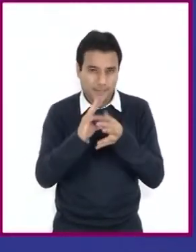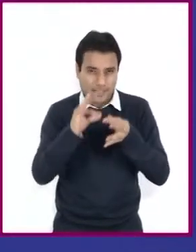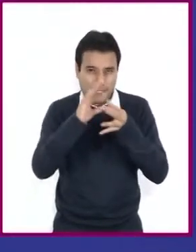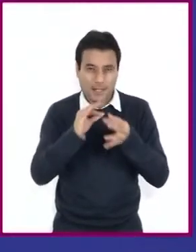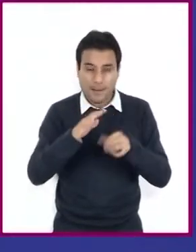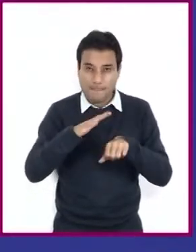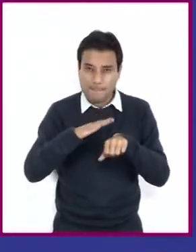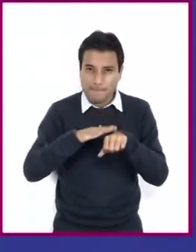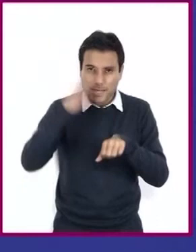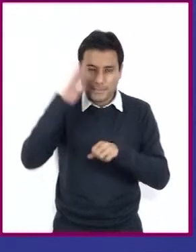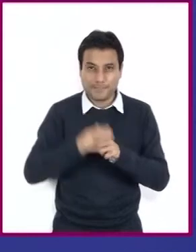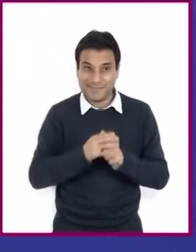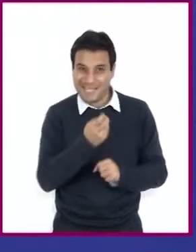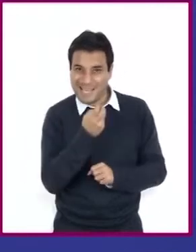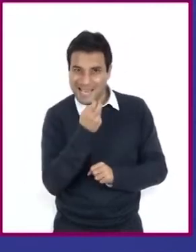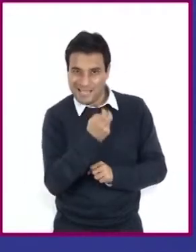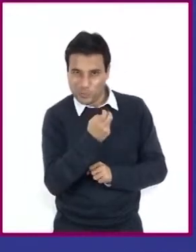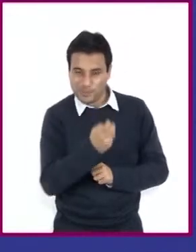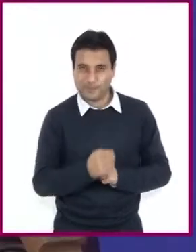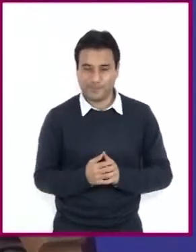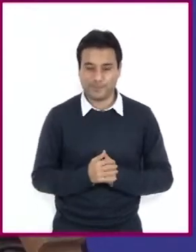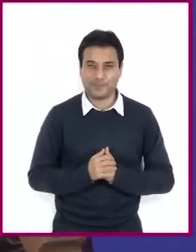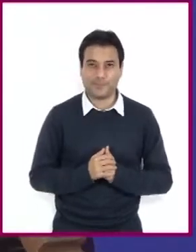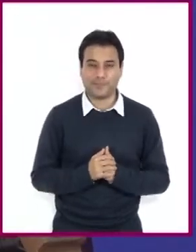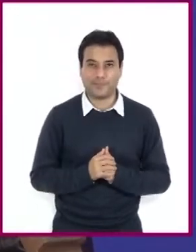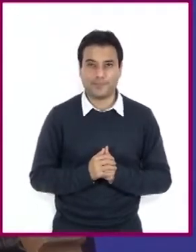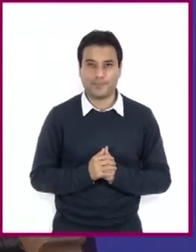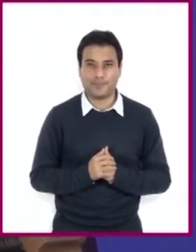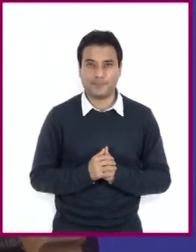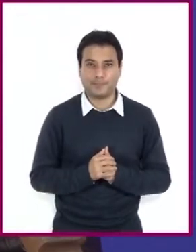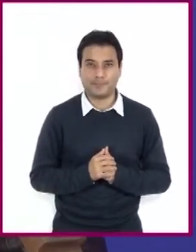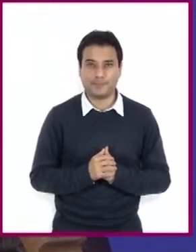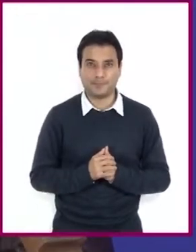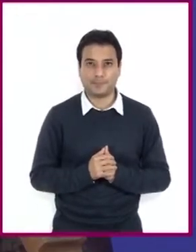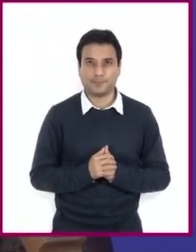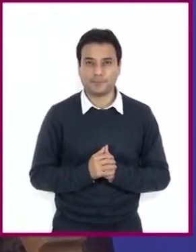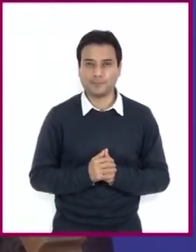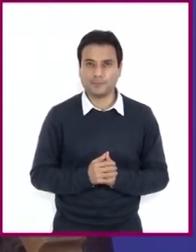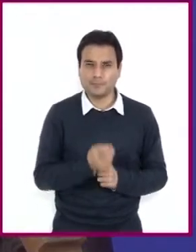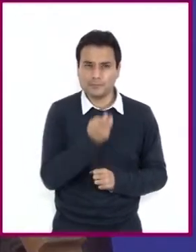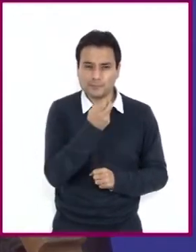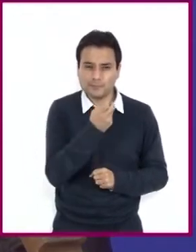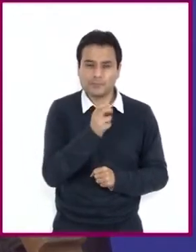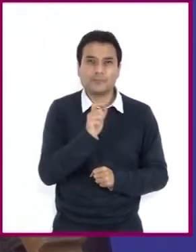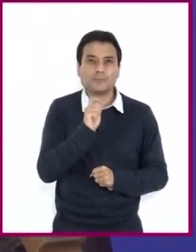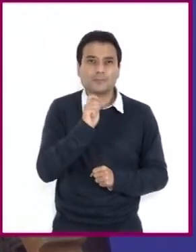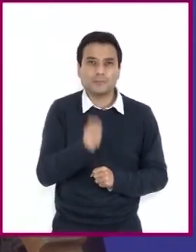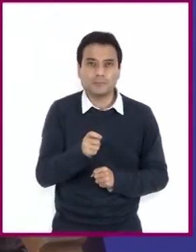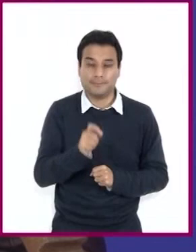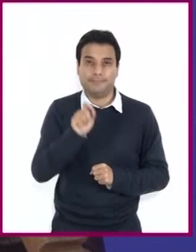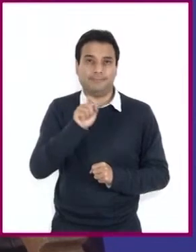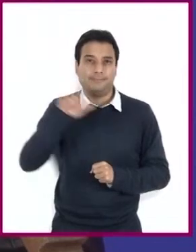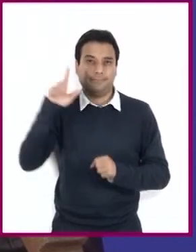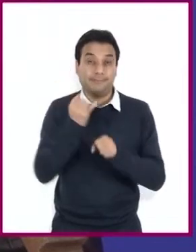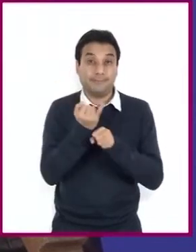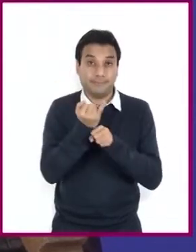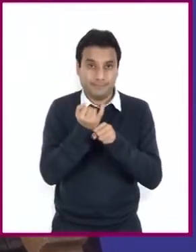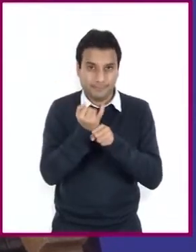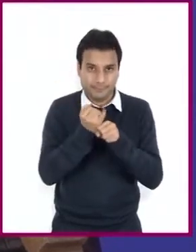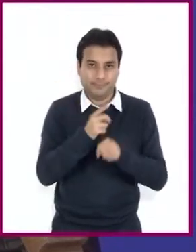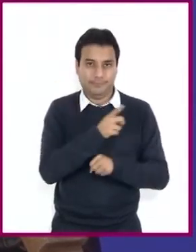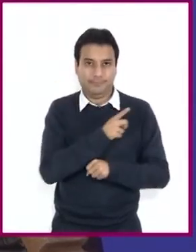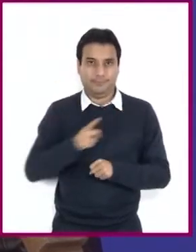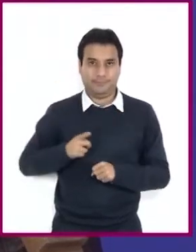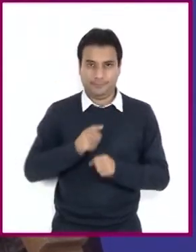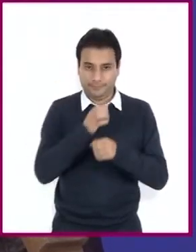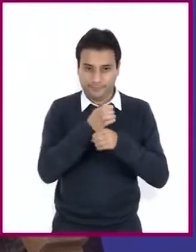precisión aquello que se está observando. Esto implica que el investigador reflexione sobre lo que está